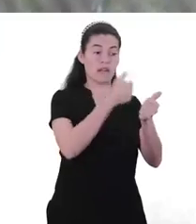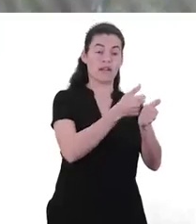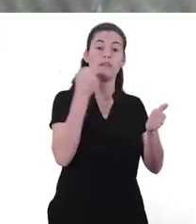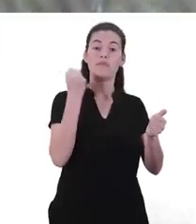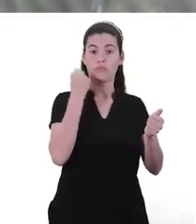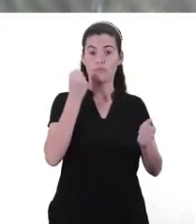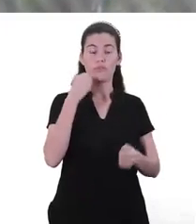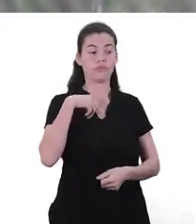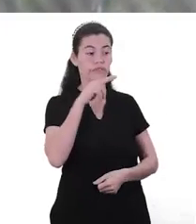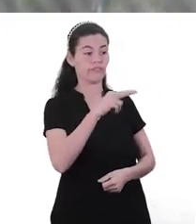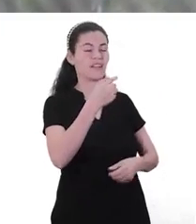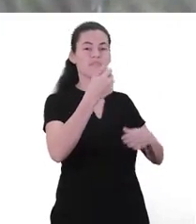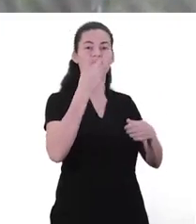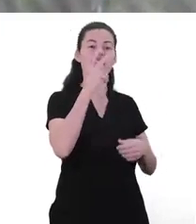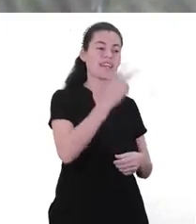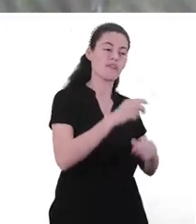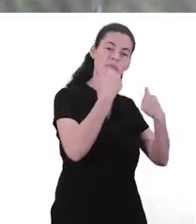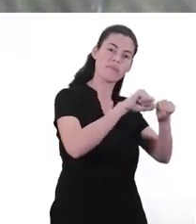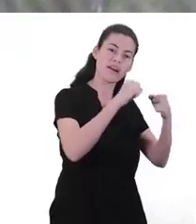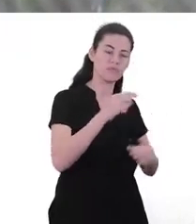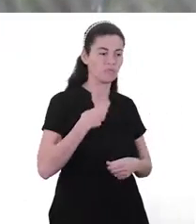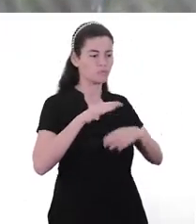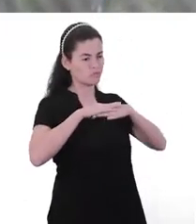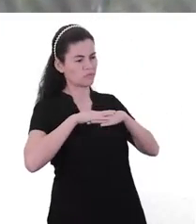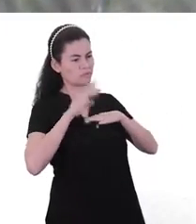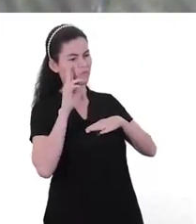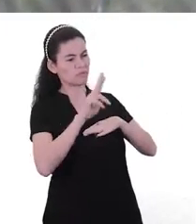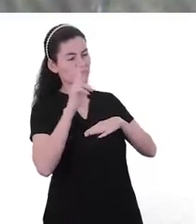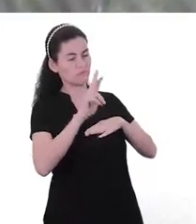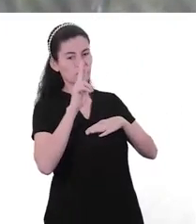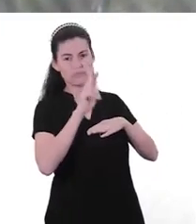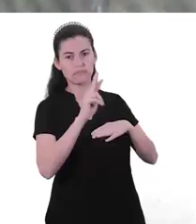a veces a ver las clases de baile o de teatro, esa sincronización,